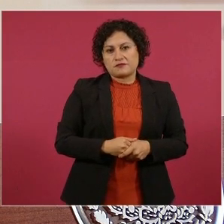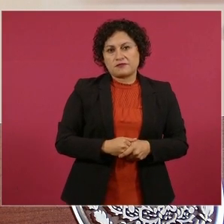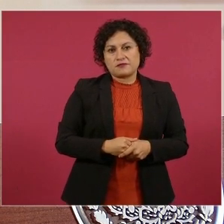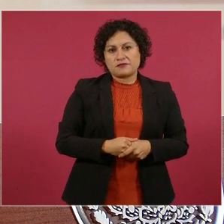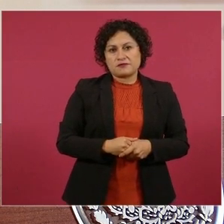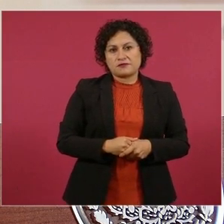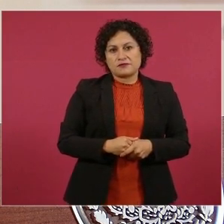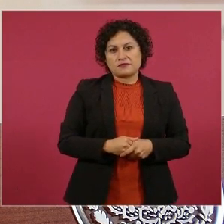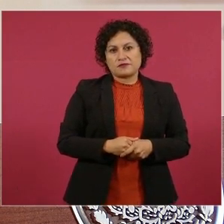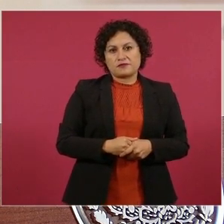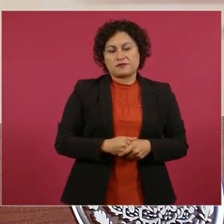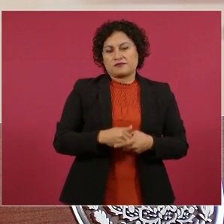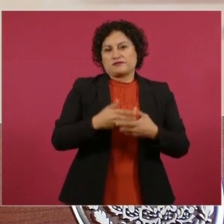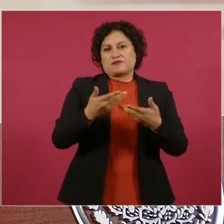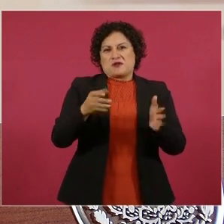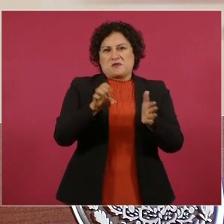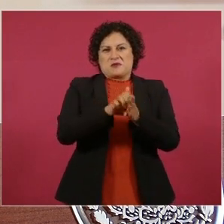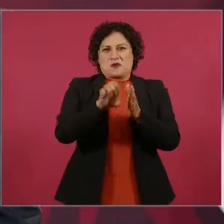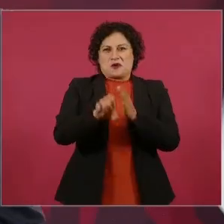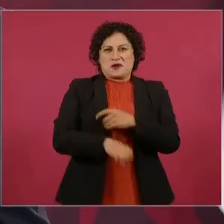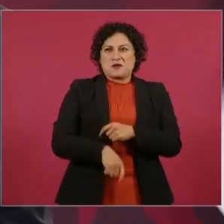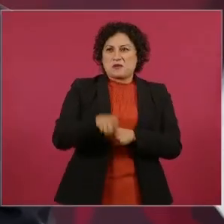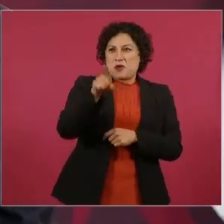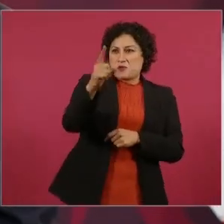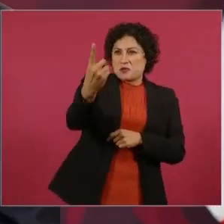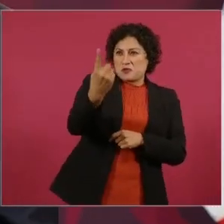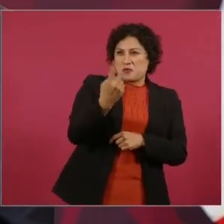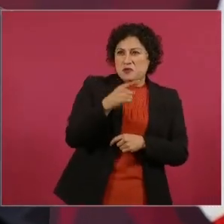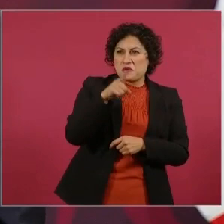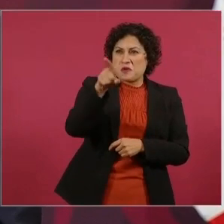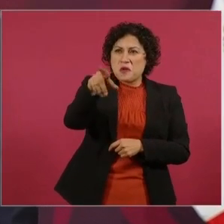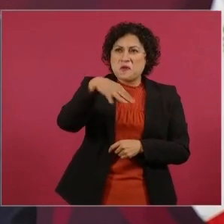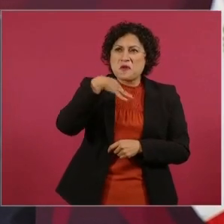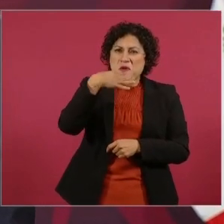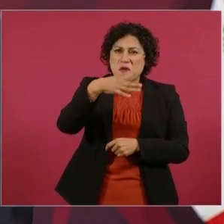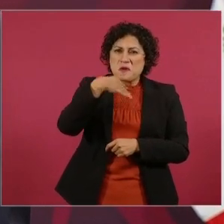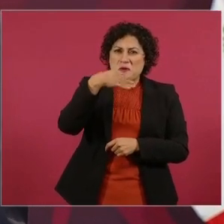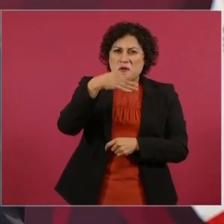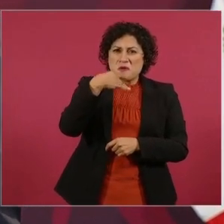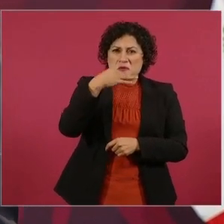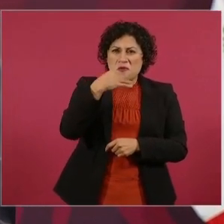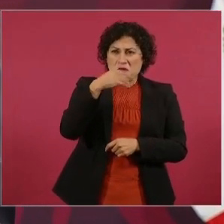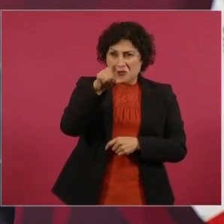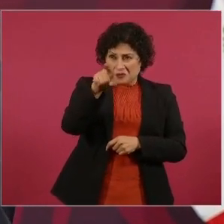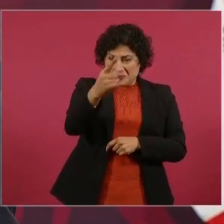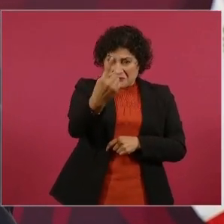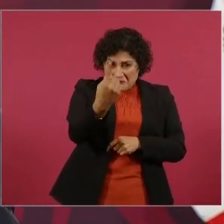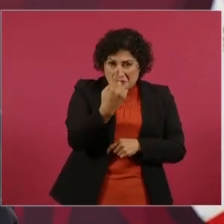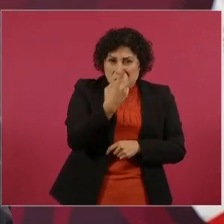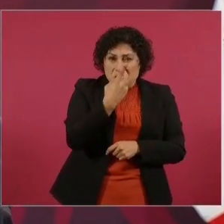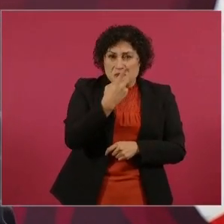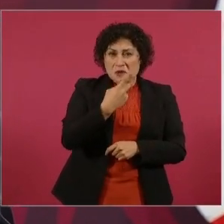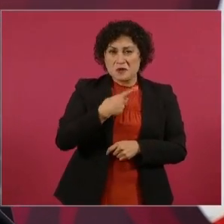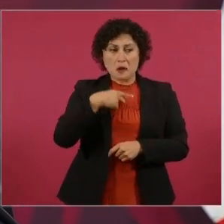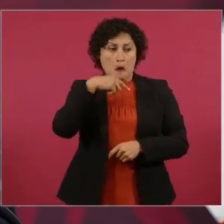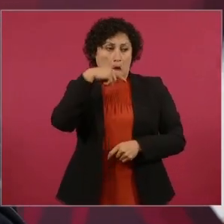aceptado No me vengas no este a